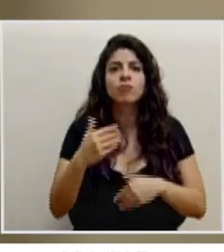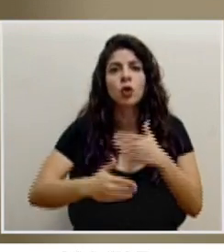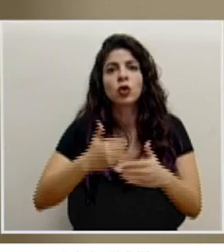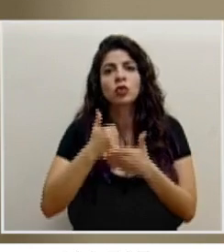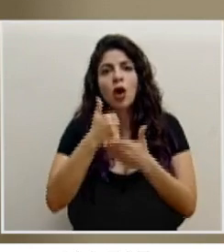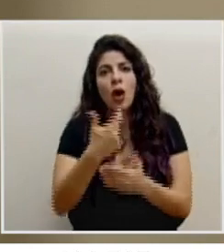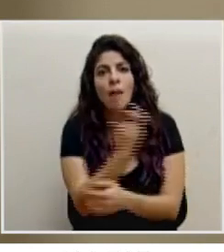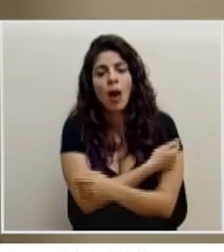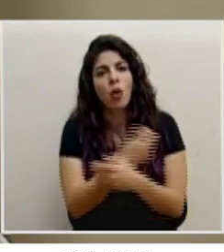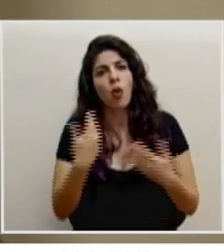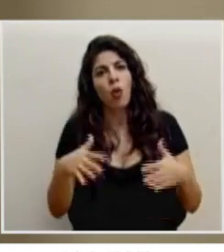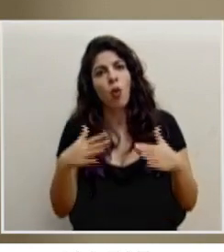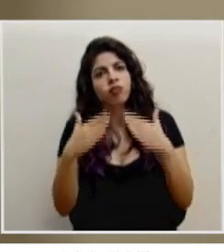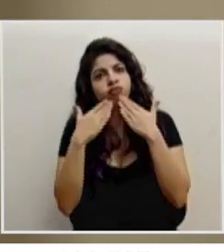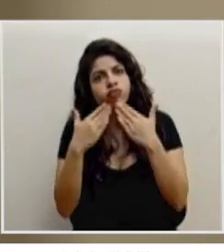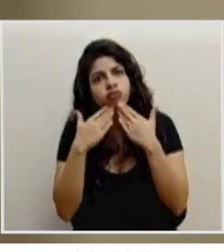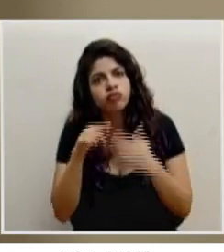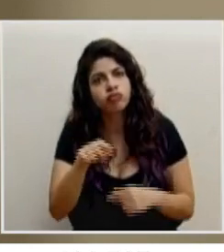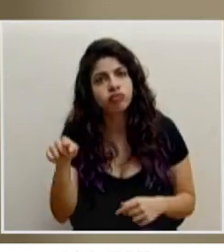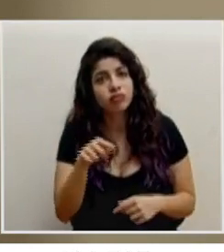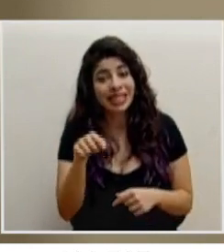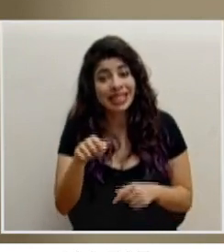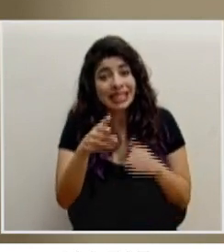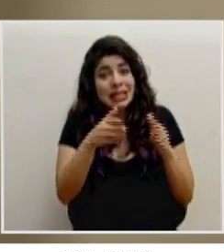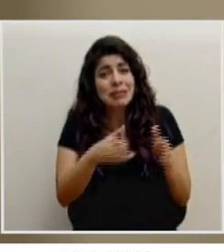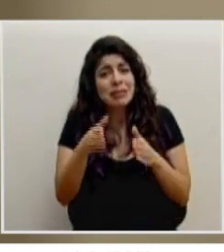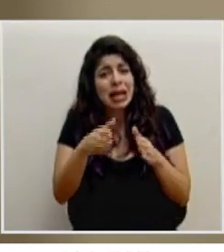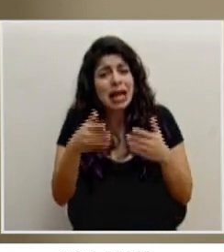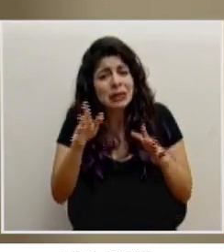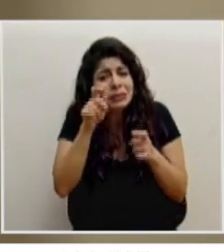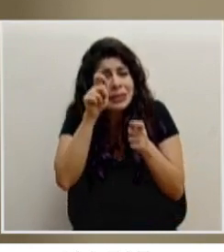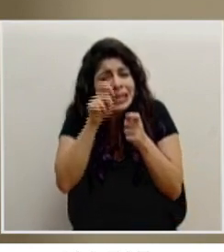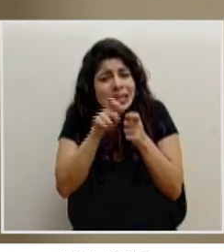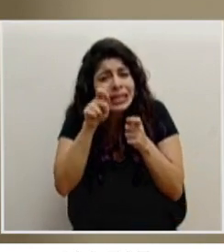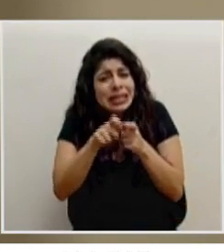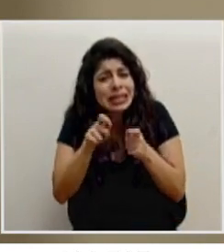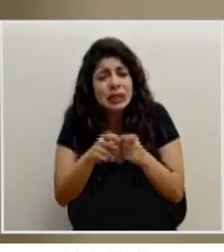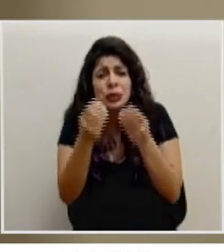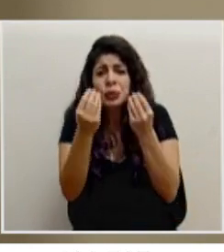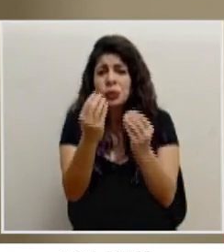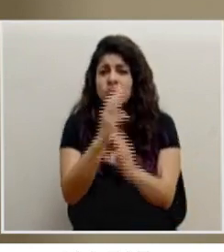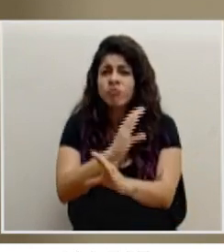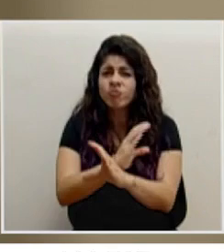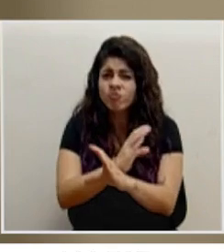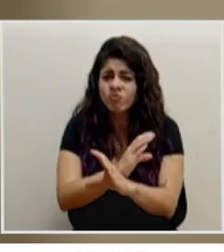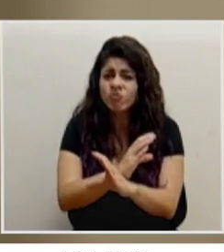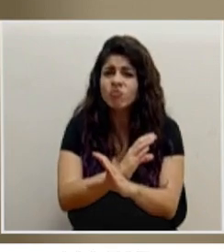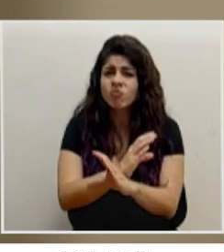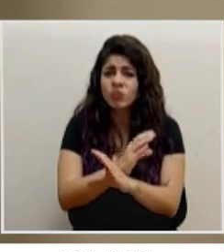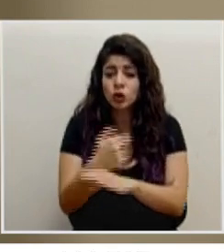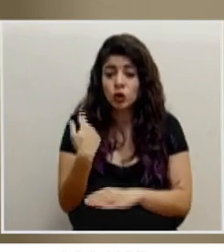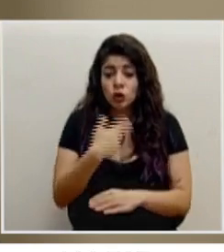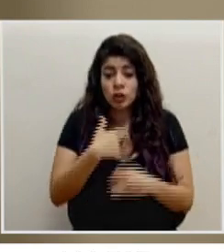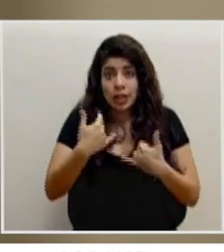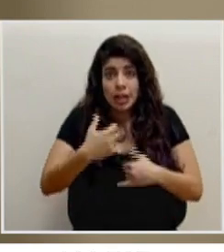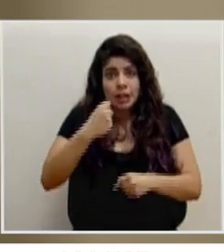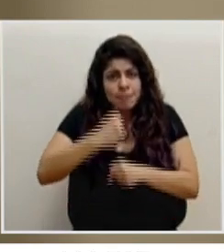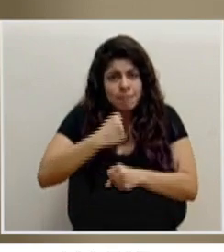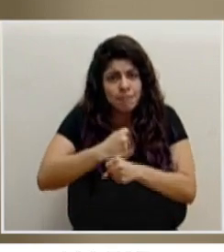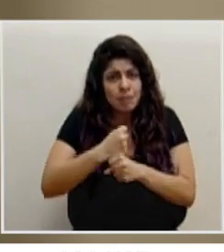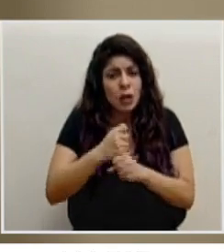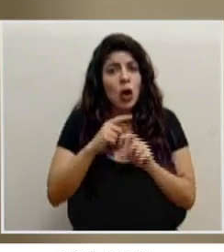vacunación. Esta planificación es muy meticulosa, muy cuidadosa, y la ejecutamos con